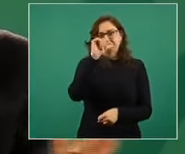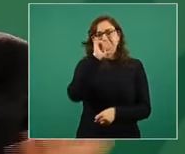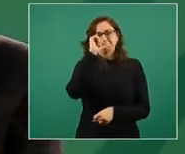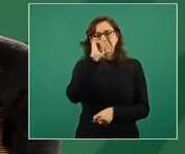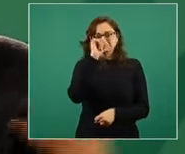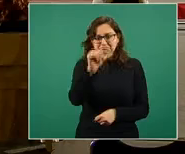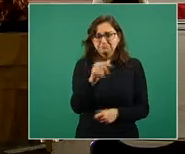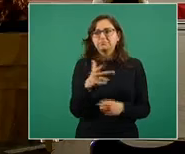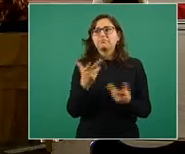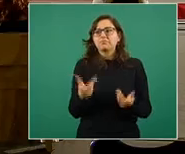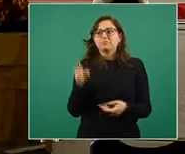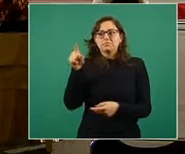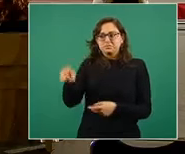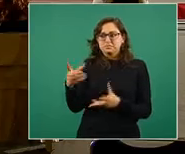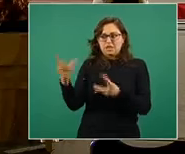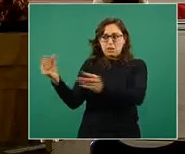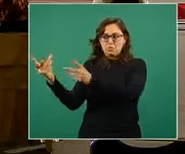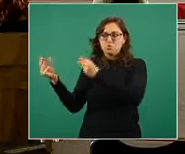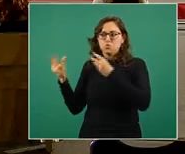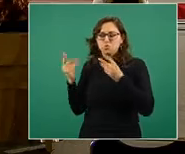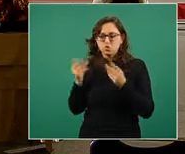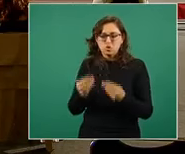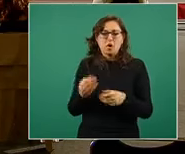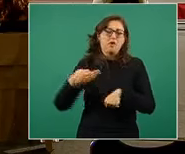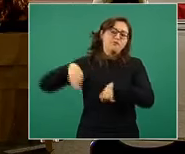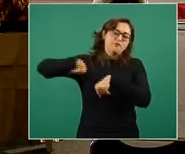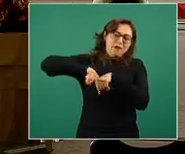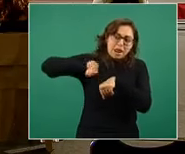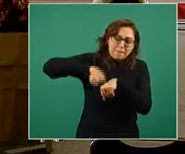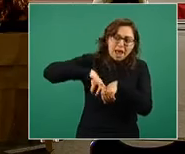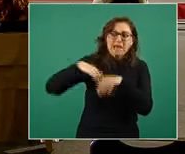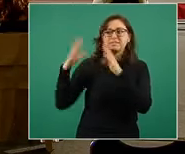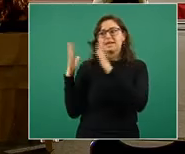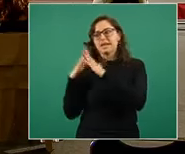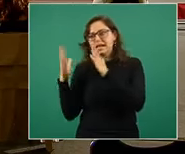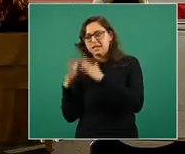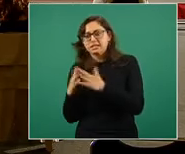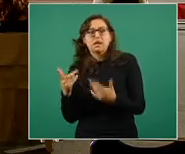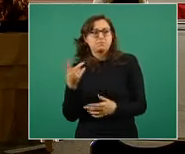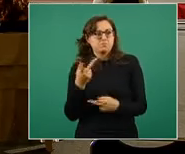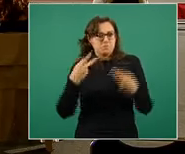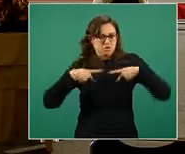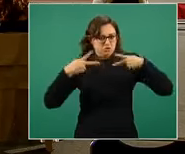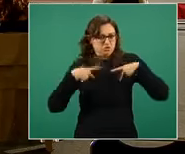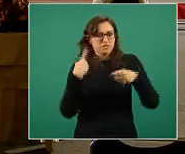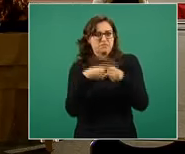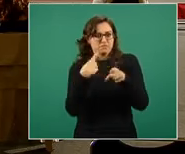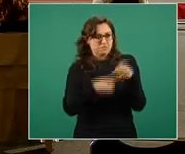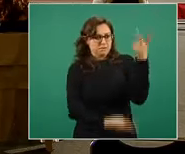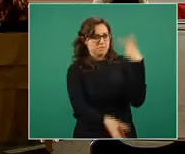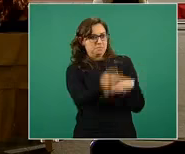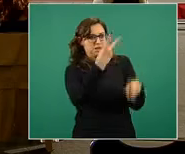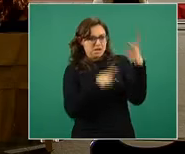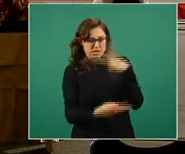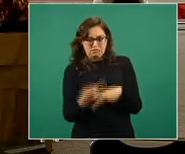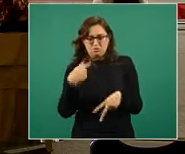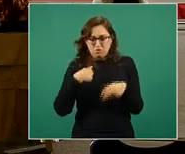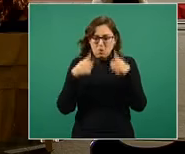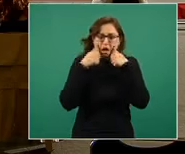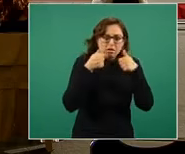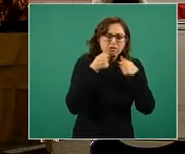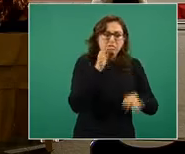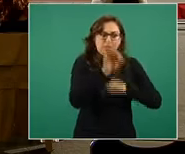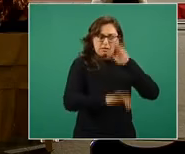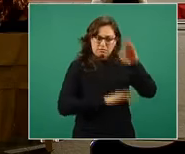Son, desde luego, una gran cantidad y lo que dicen es, yo veo personas enfermas y algunas de ellas tienen COVID, ciertamente. Y lo que